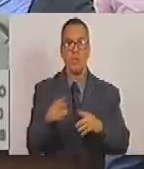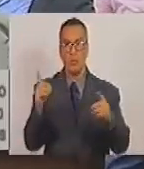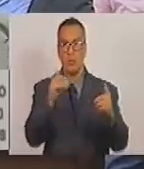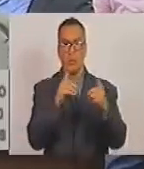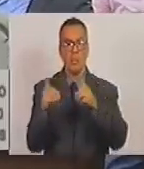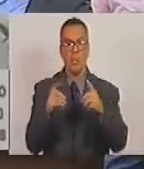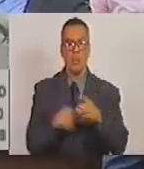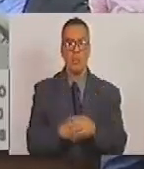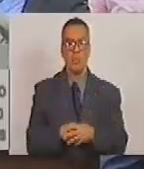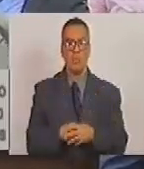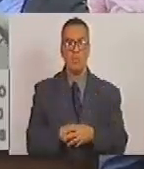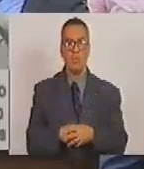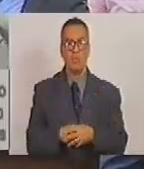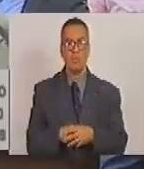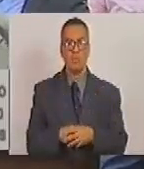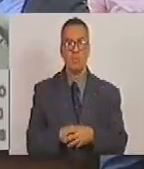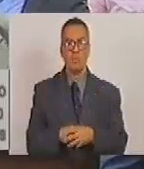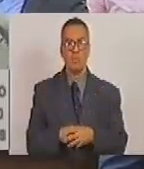debatir.